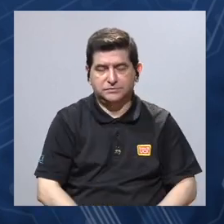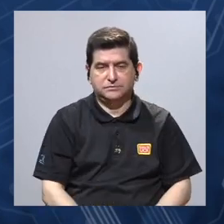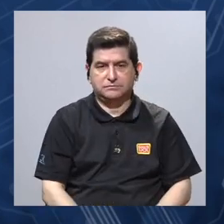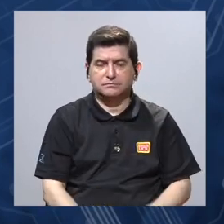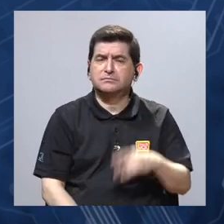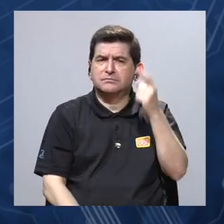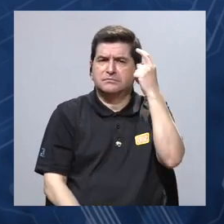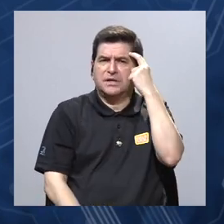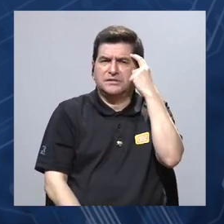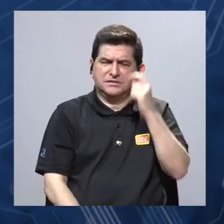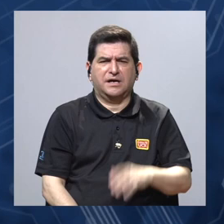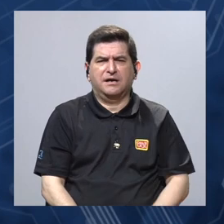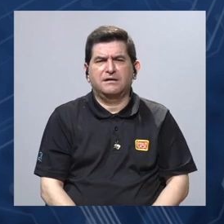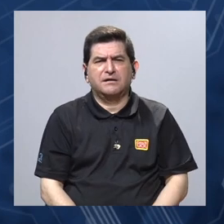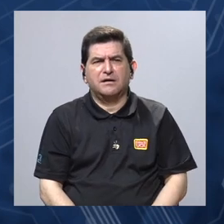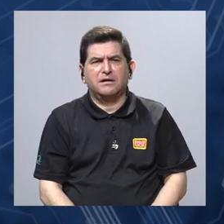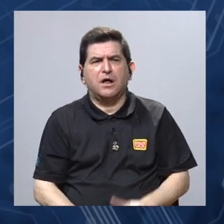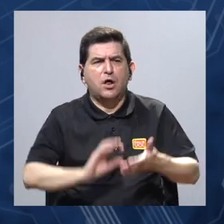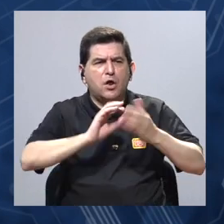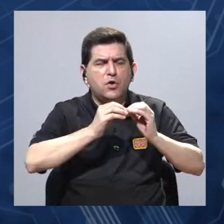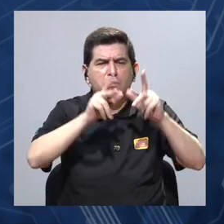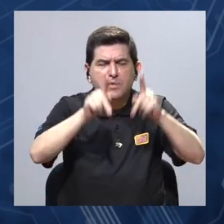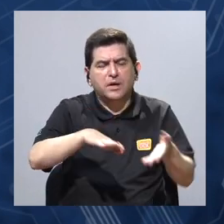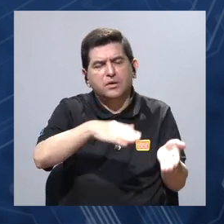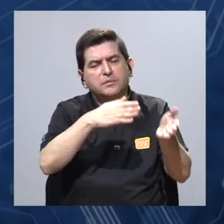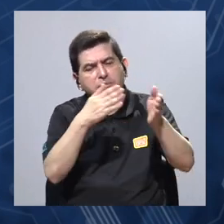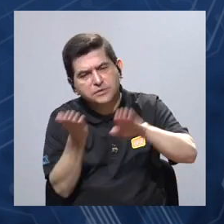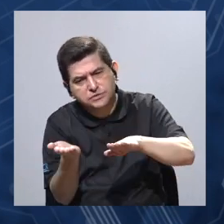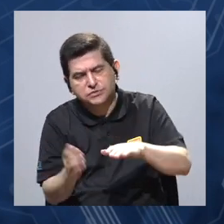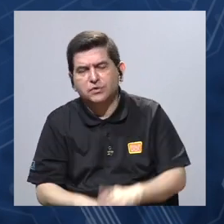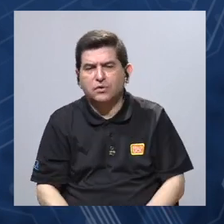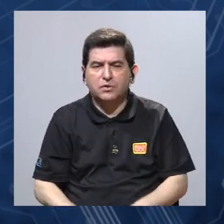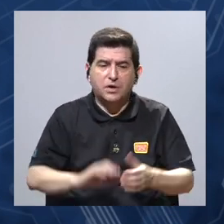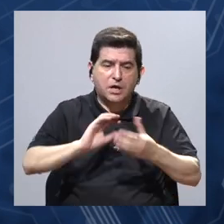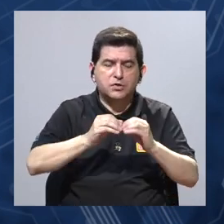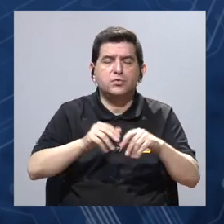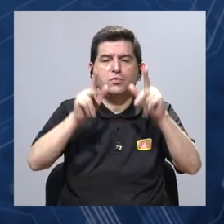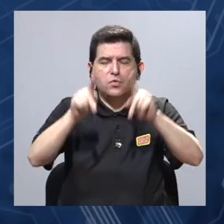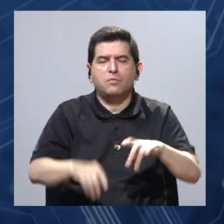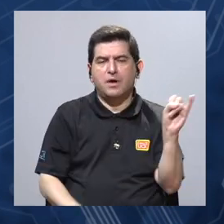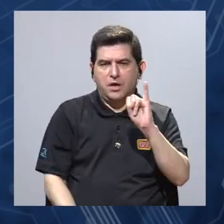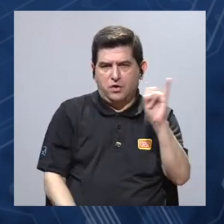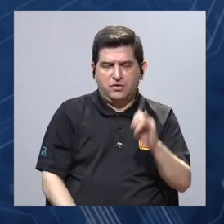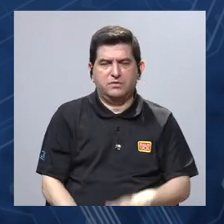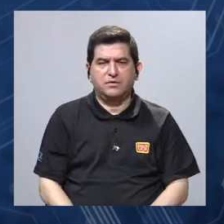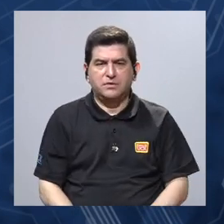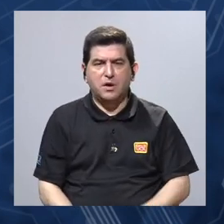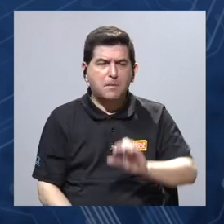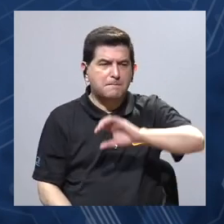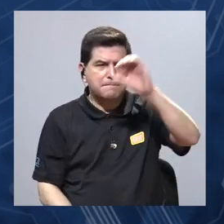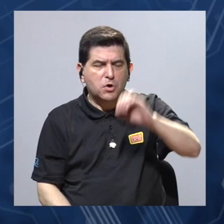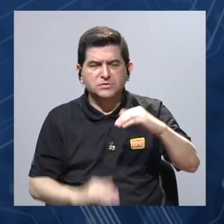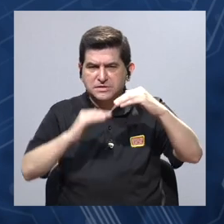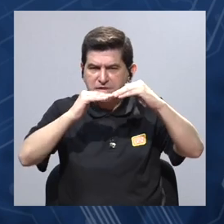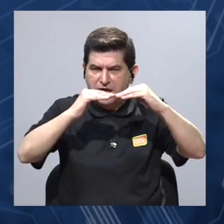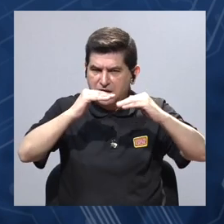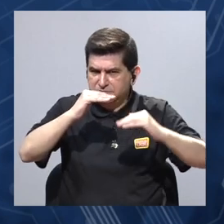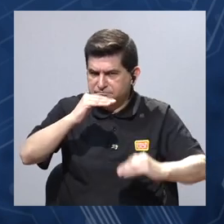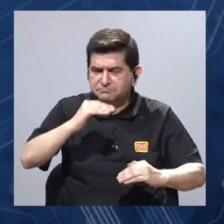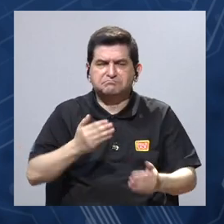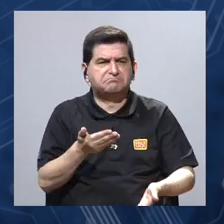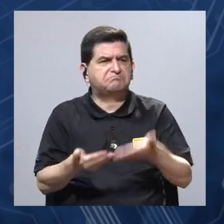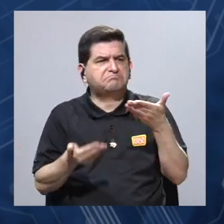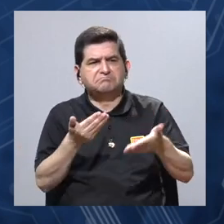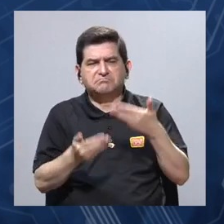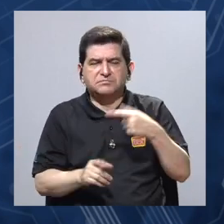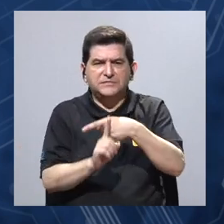Digamos, en cuanto al número de fallecidos, por el número de infectados, nuestra tasa es inferior,